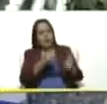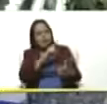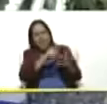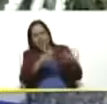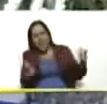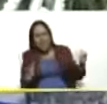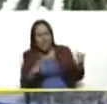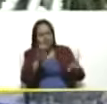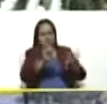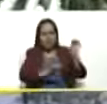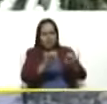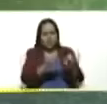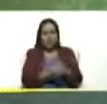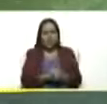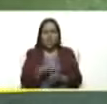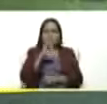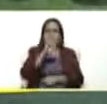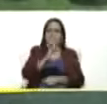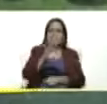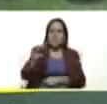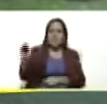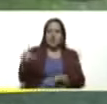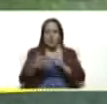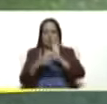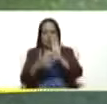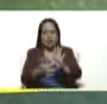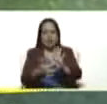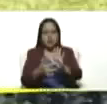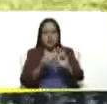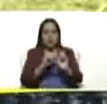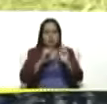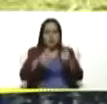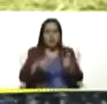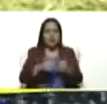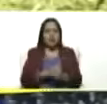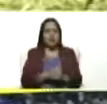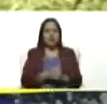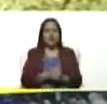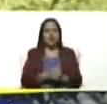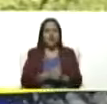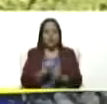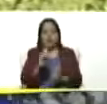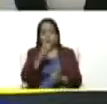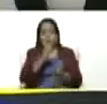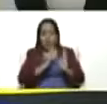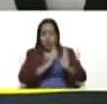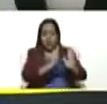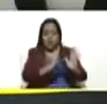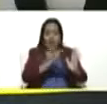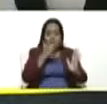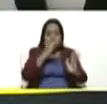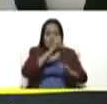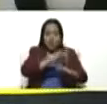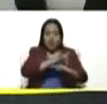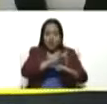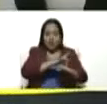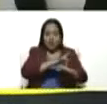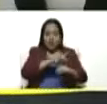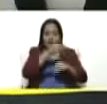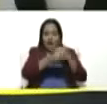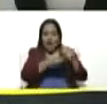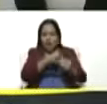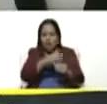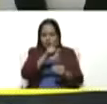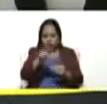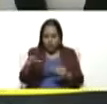general para su evaluación? Hubo 300 muestras iniciales y hay, en una primera etapa de la cata que se hace con los